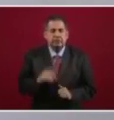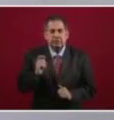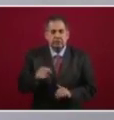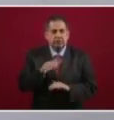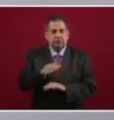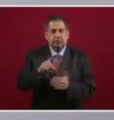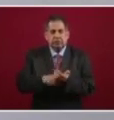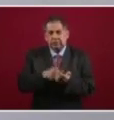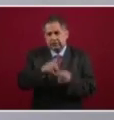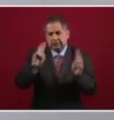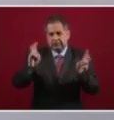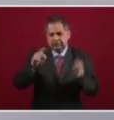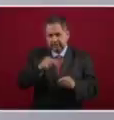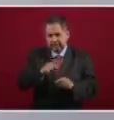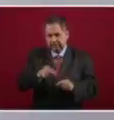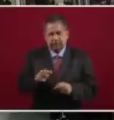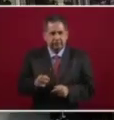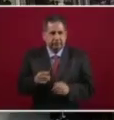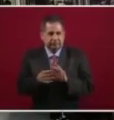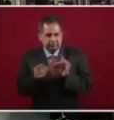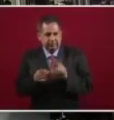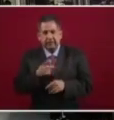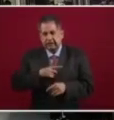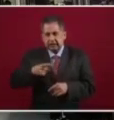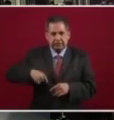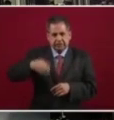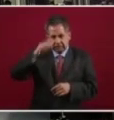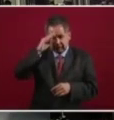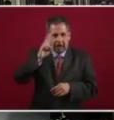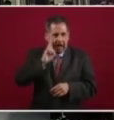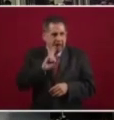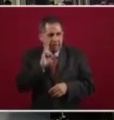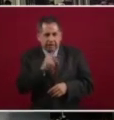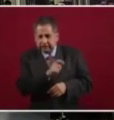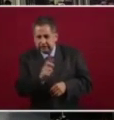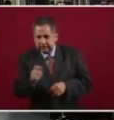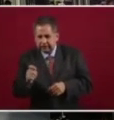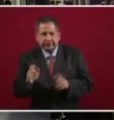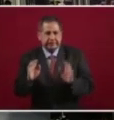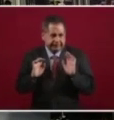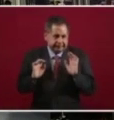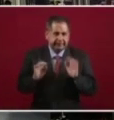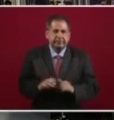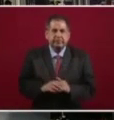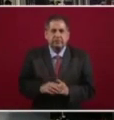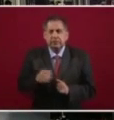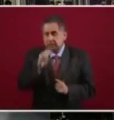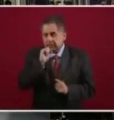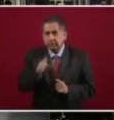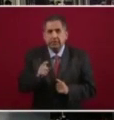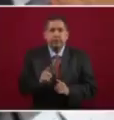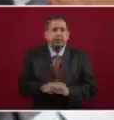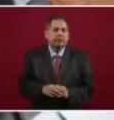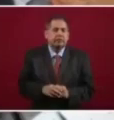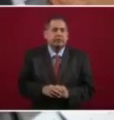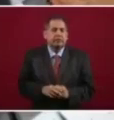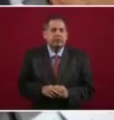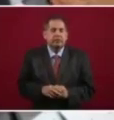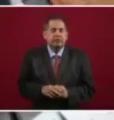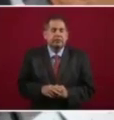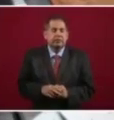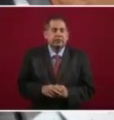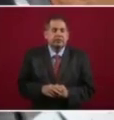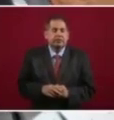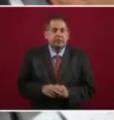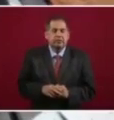sobre este tema, tiene que escuchar a las partes y